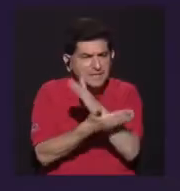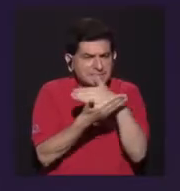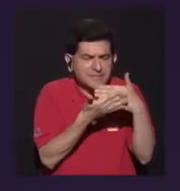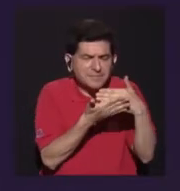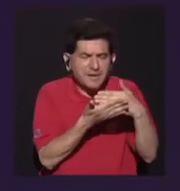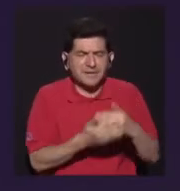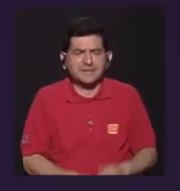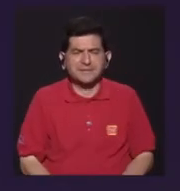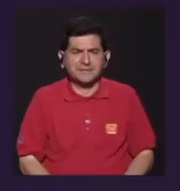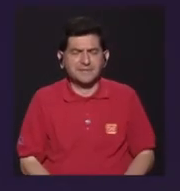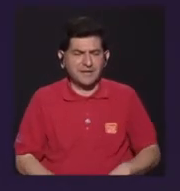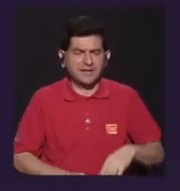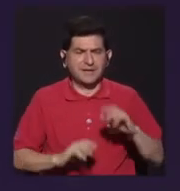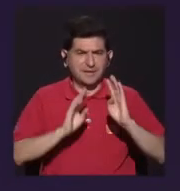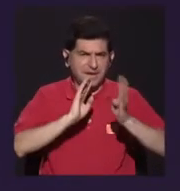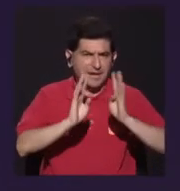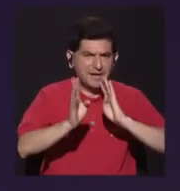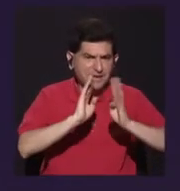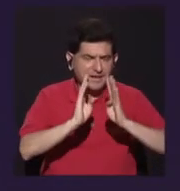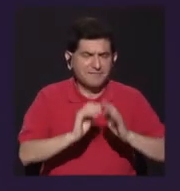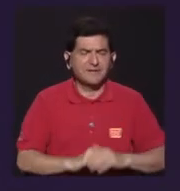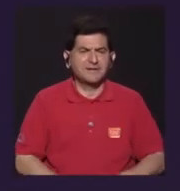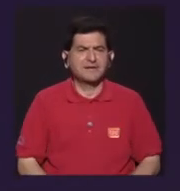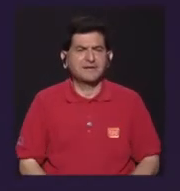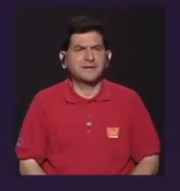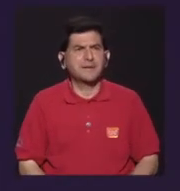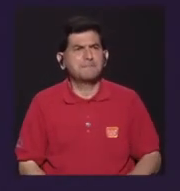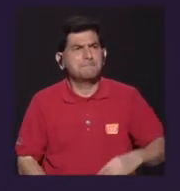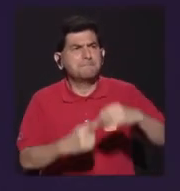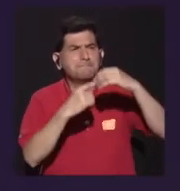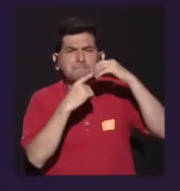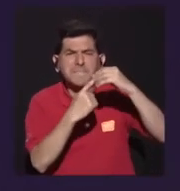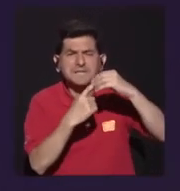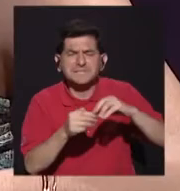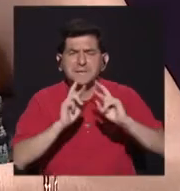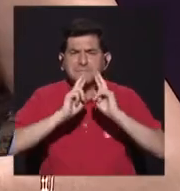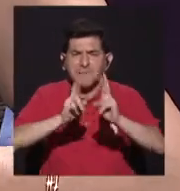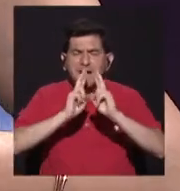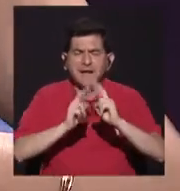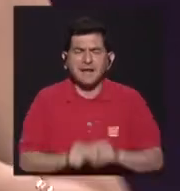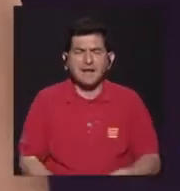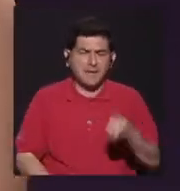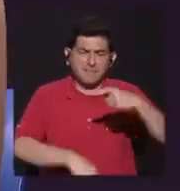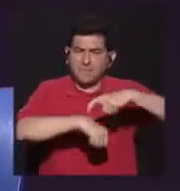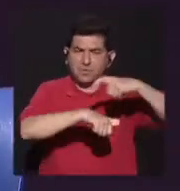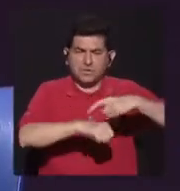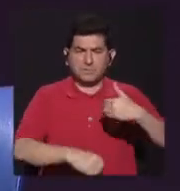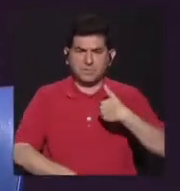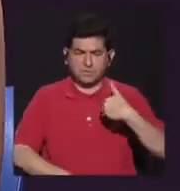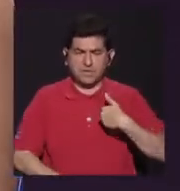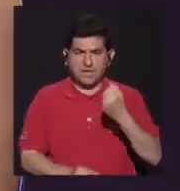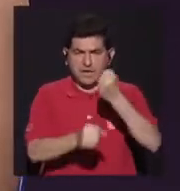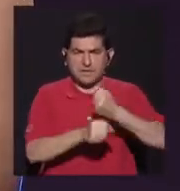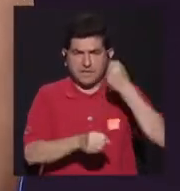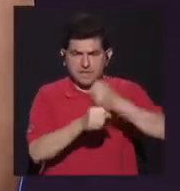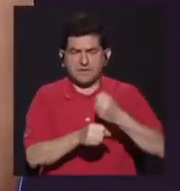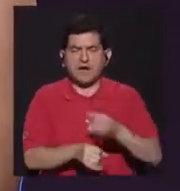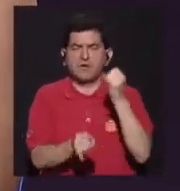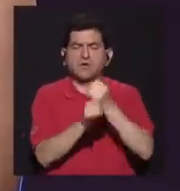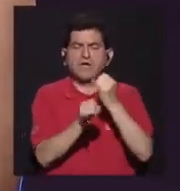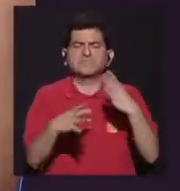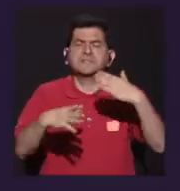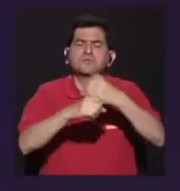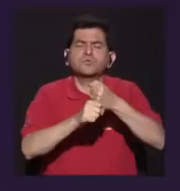pequeño espacio, ¿cuáles han sido los principales resultados a corto plazo que han tenido desde la labor que está realizando el